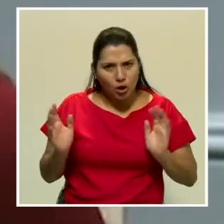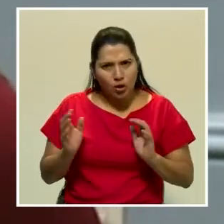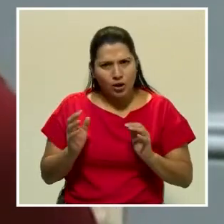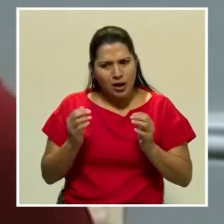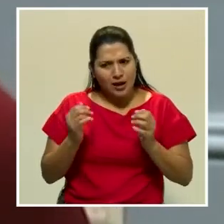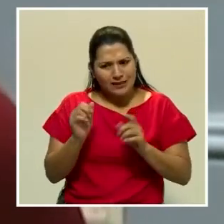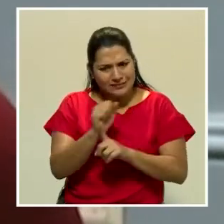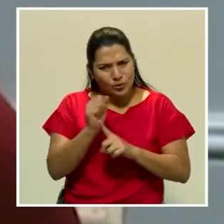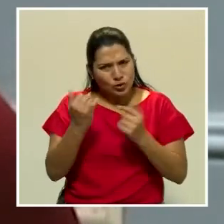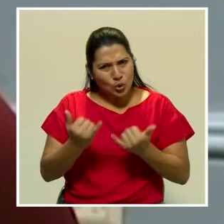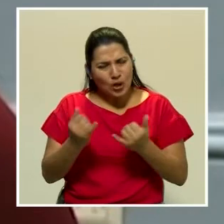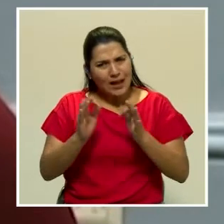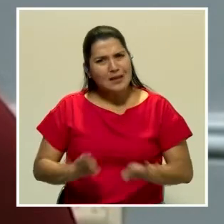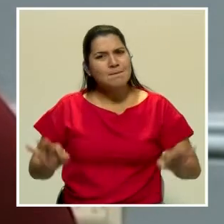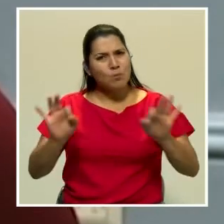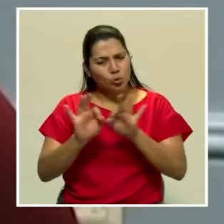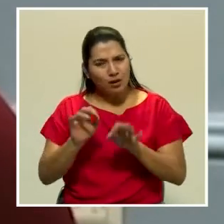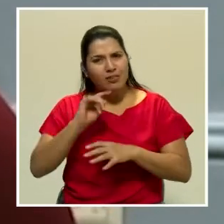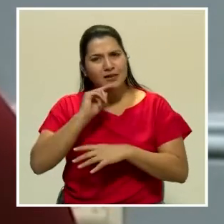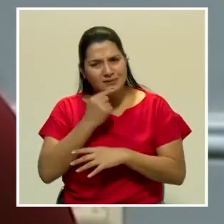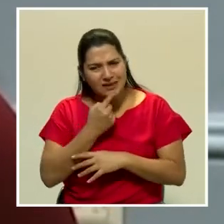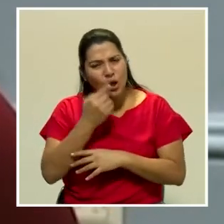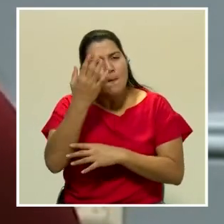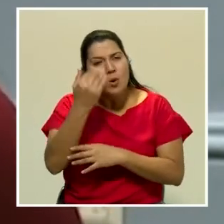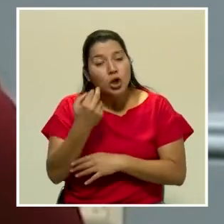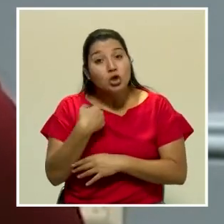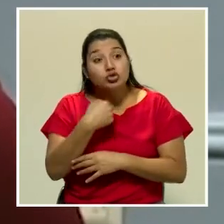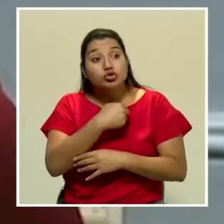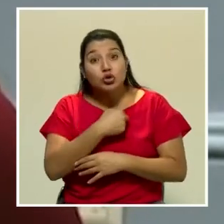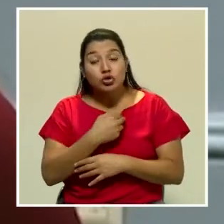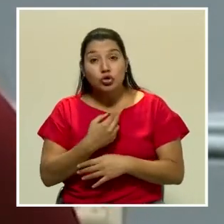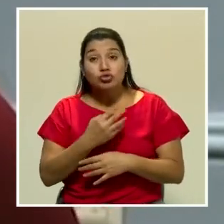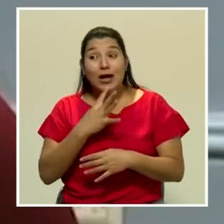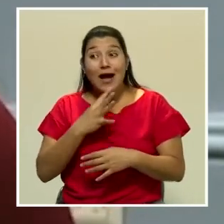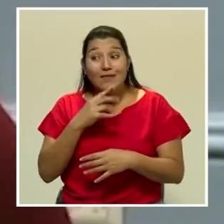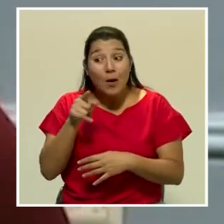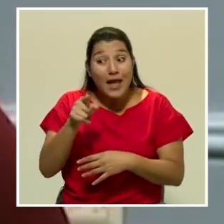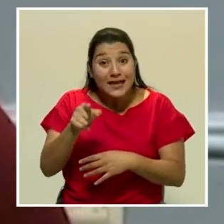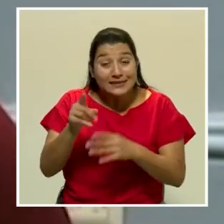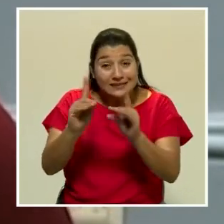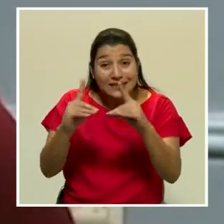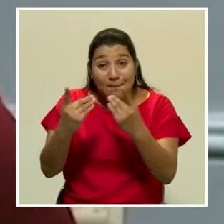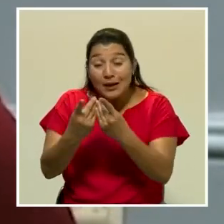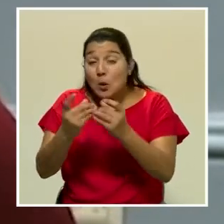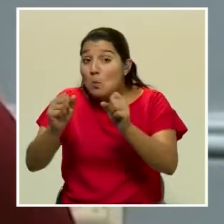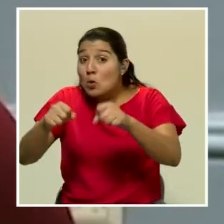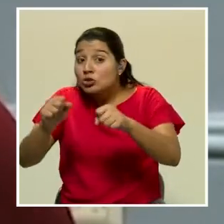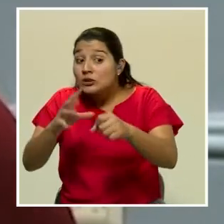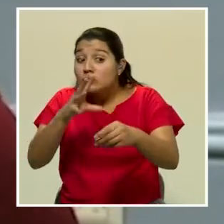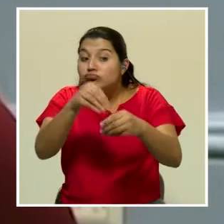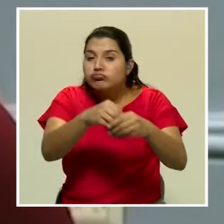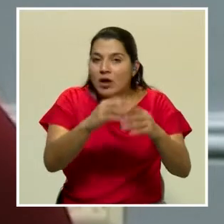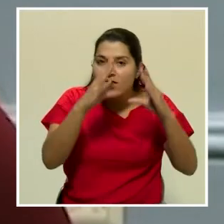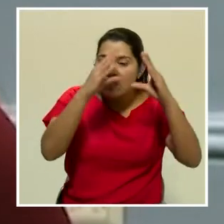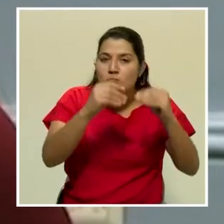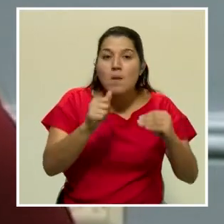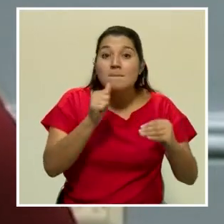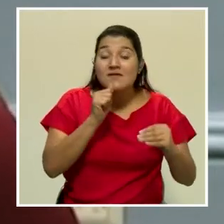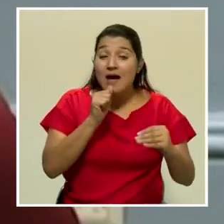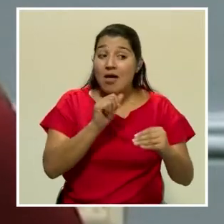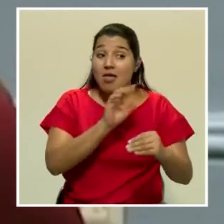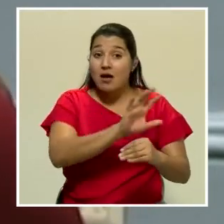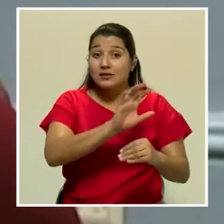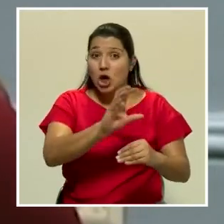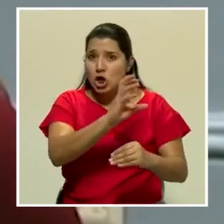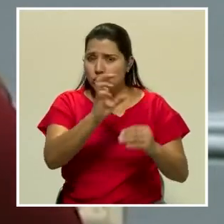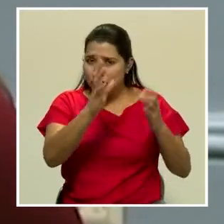lo que está pasando, puesto que estamos hablando de interrupción de lo que son derechos de los costarricenses, información privada de los